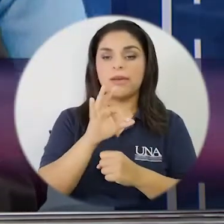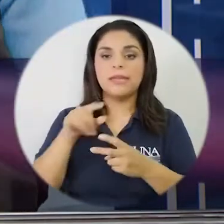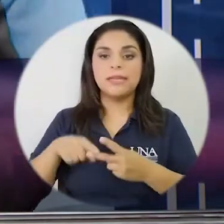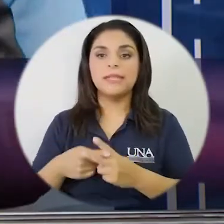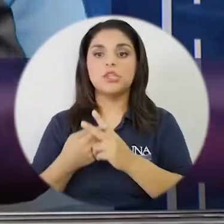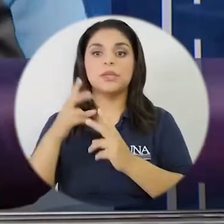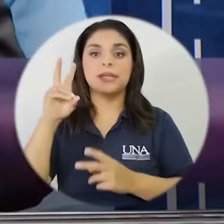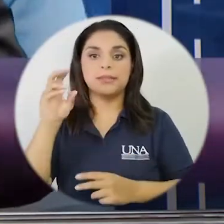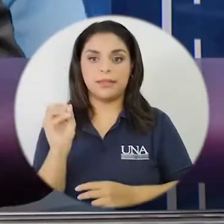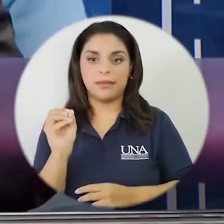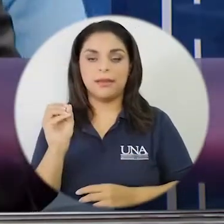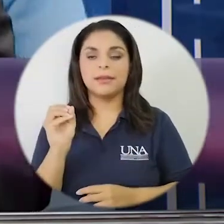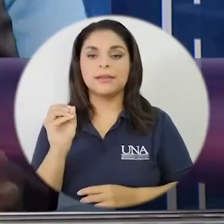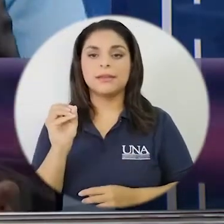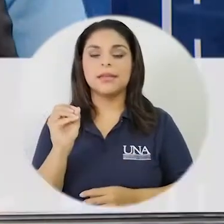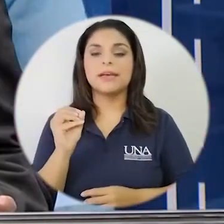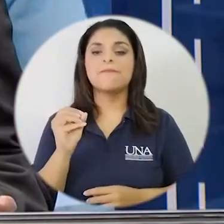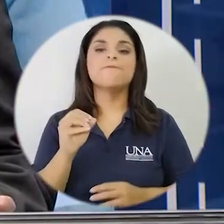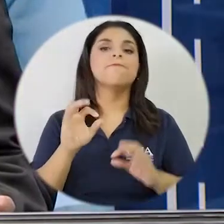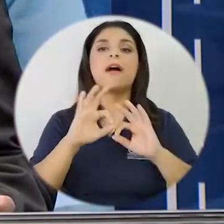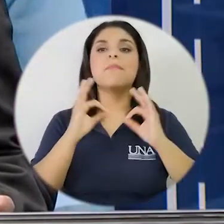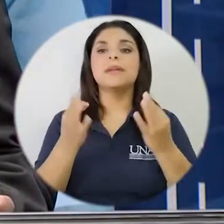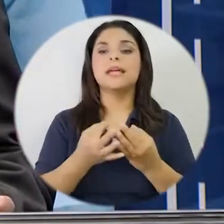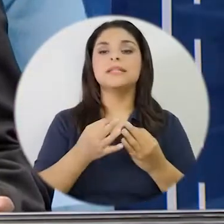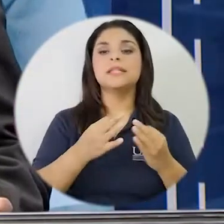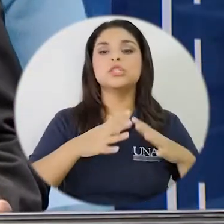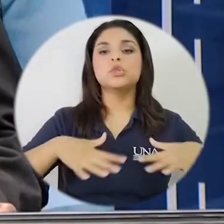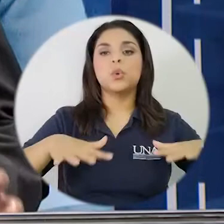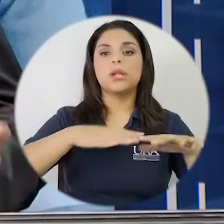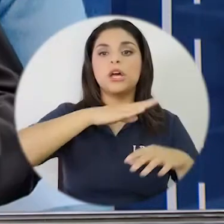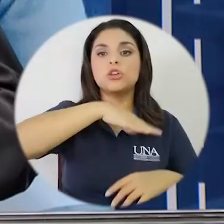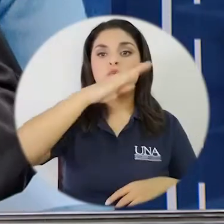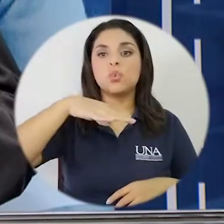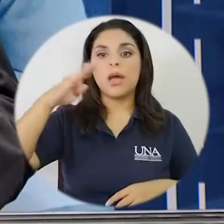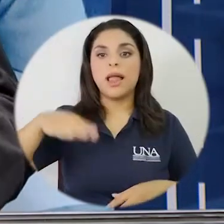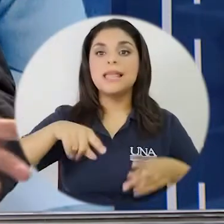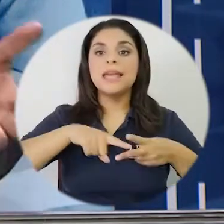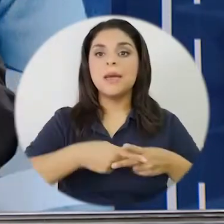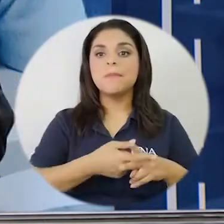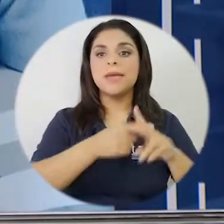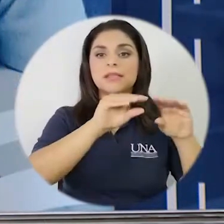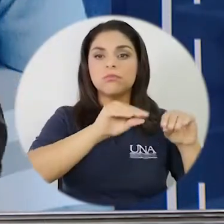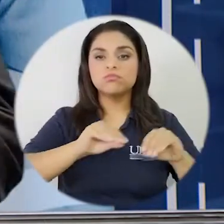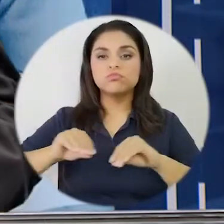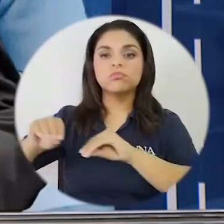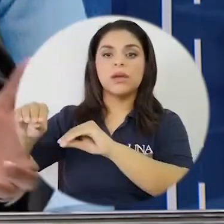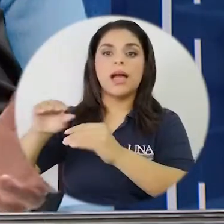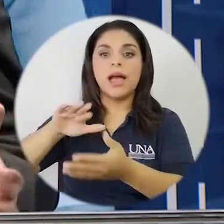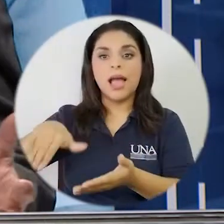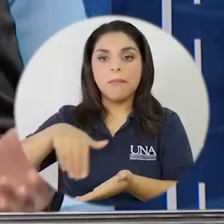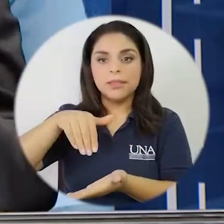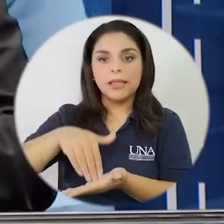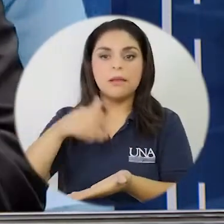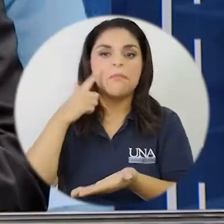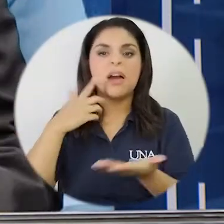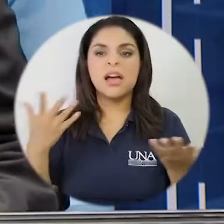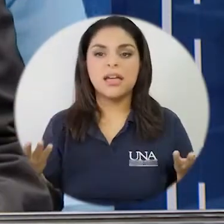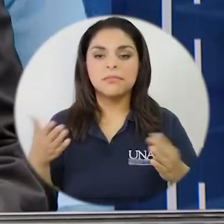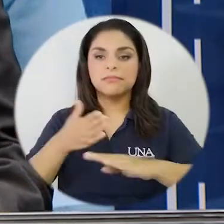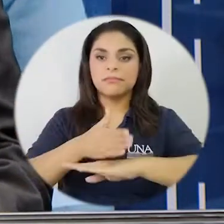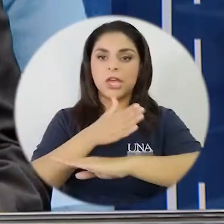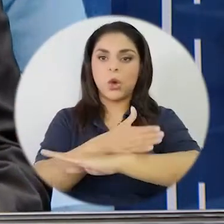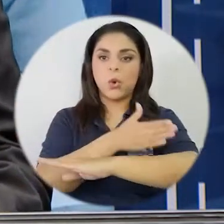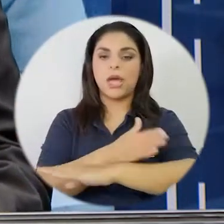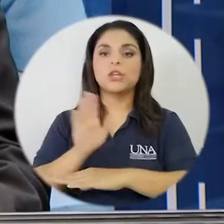XX, familias de la zona rural que empiezan a migrar a la capital. ¿Para qué? Para